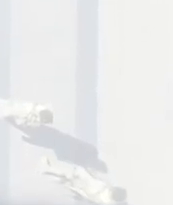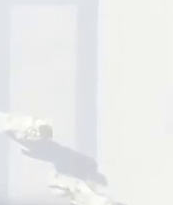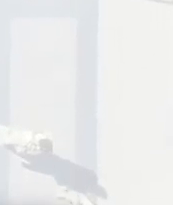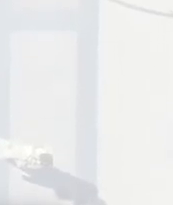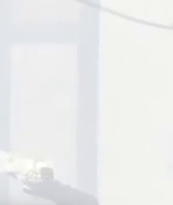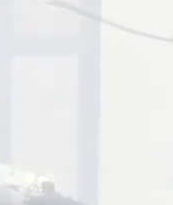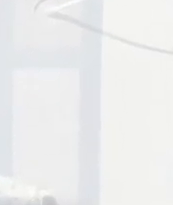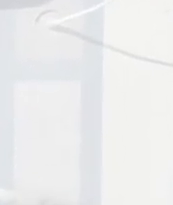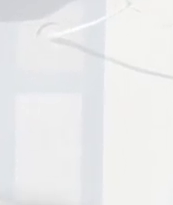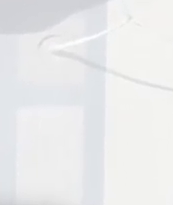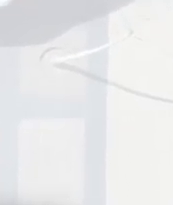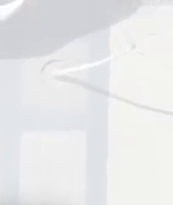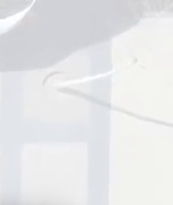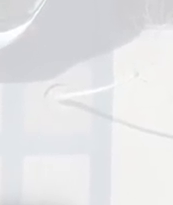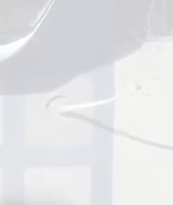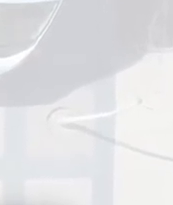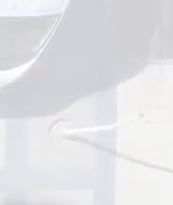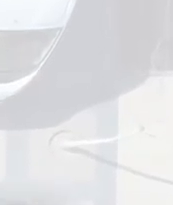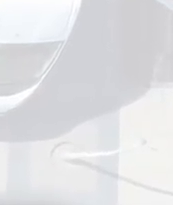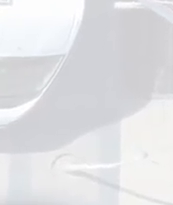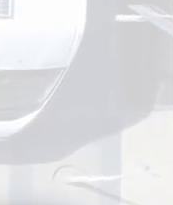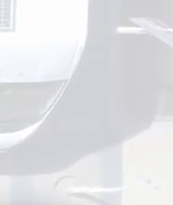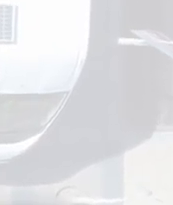Estado Nacional.